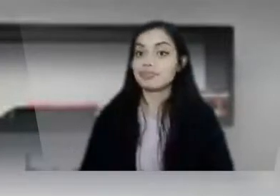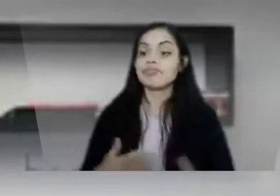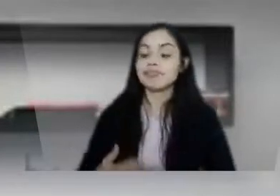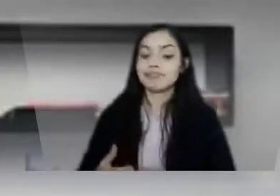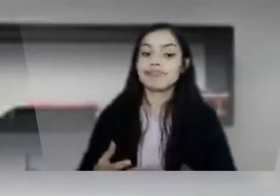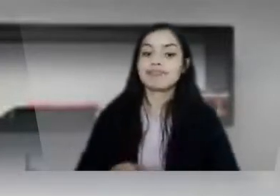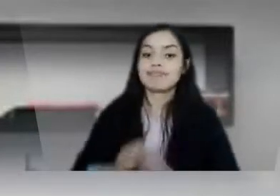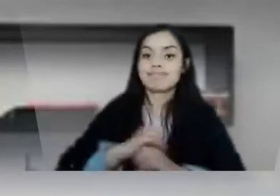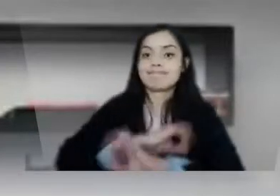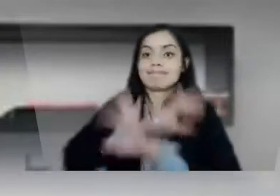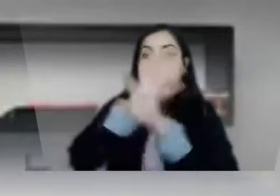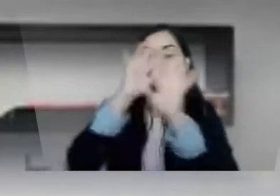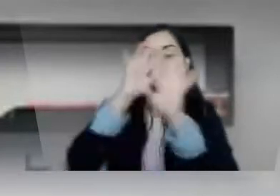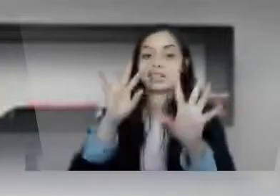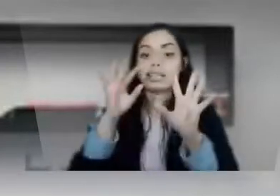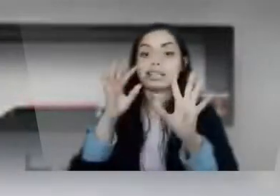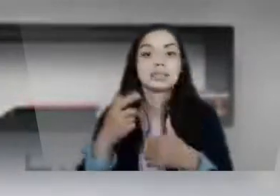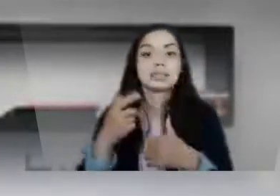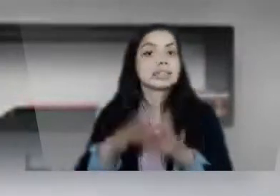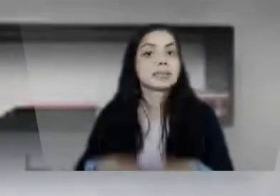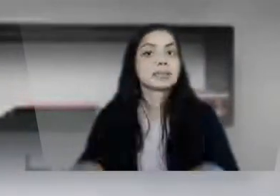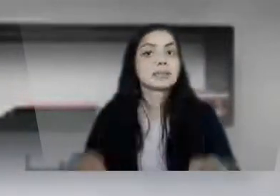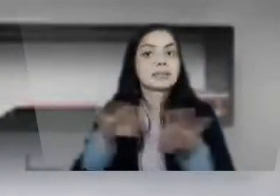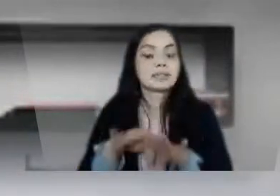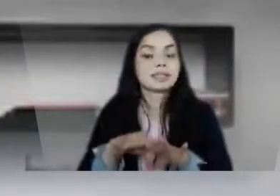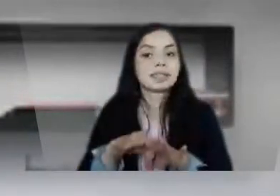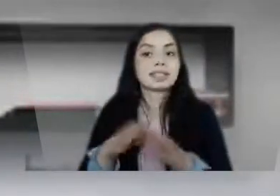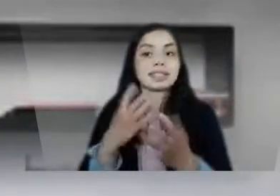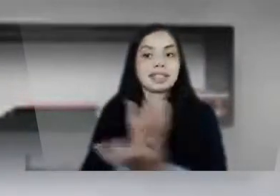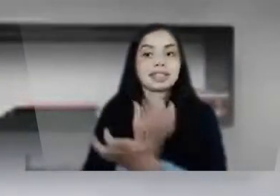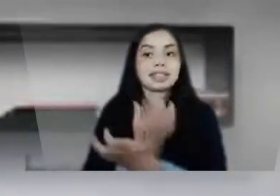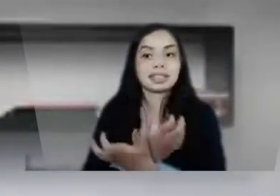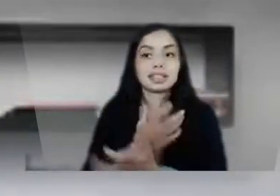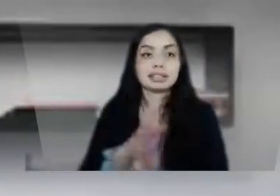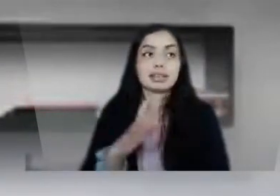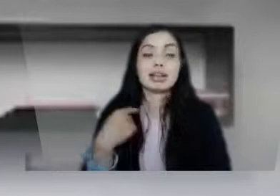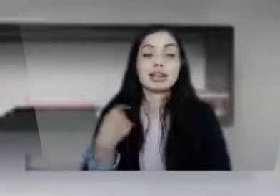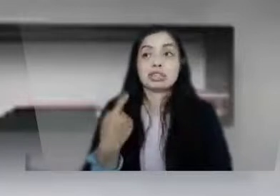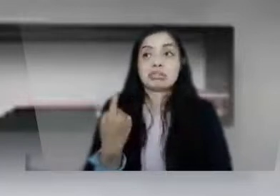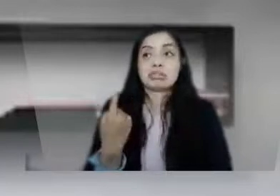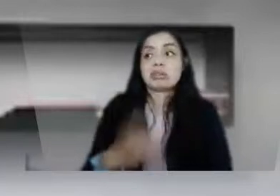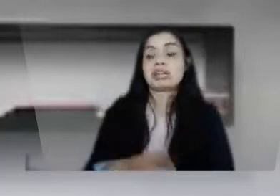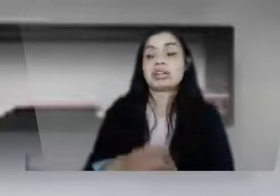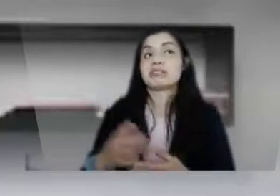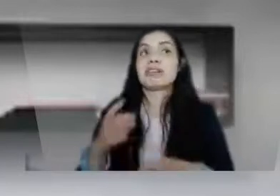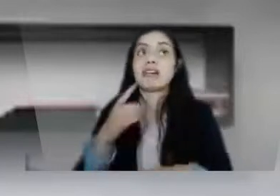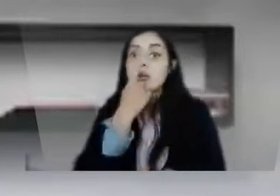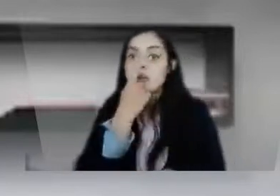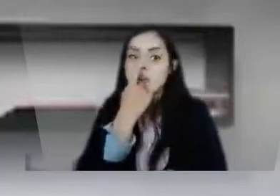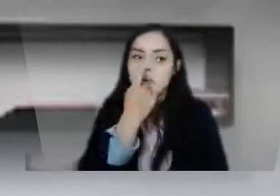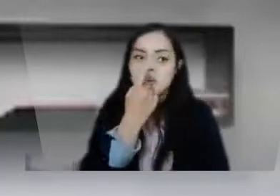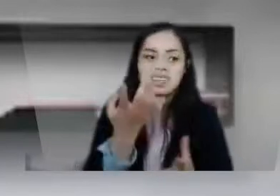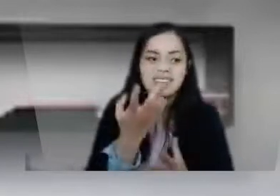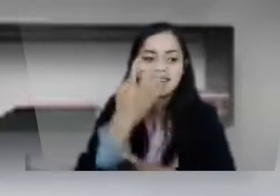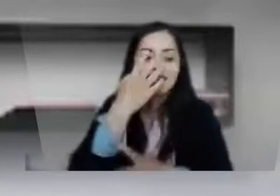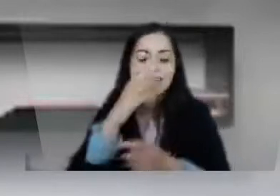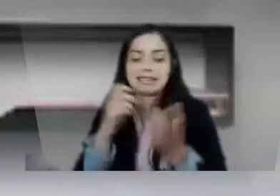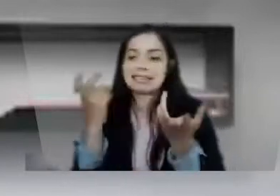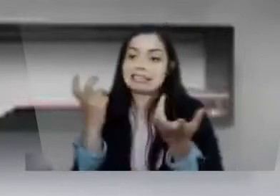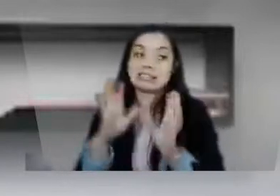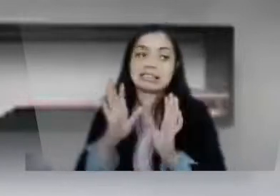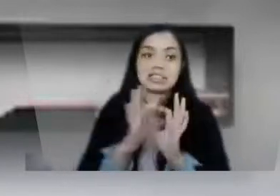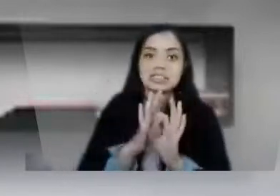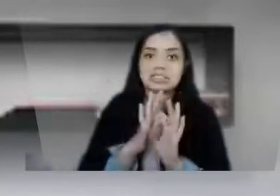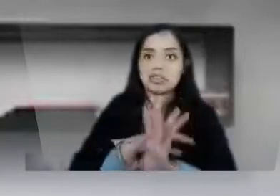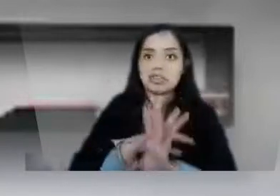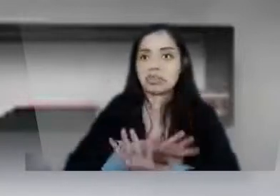de ese importante rol. La ciencia no solamente satisface la curiosidad de nosotros como científicos, no solamente nos ayuda,